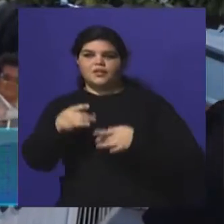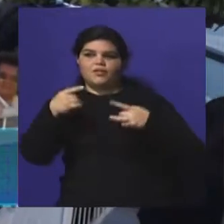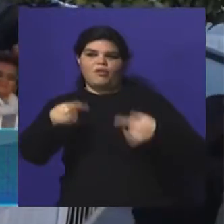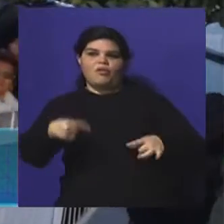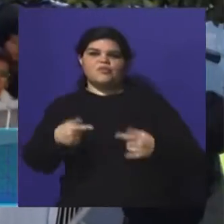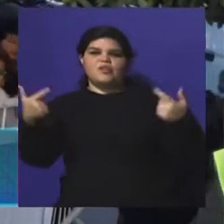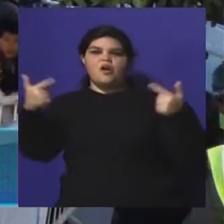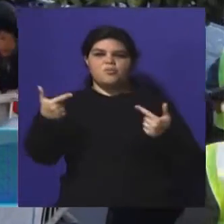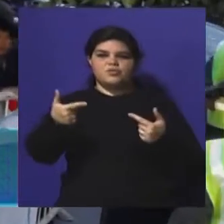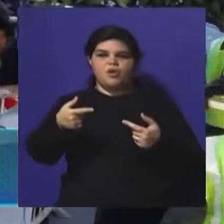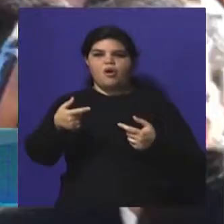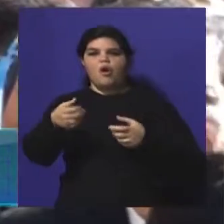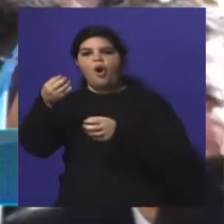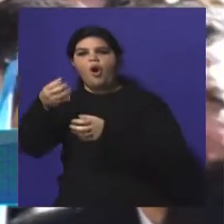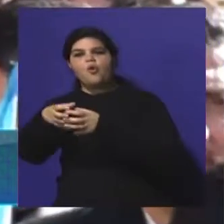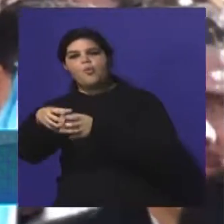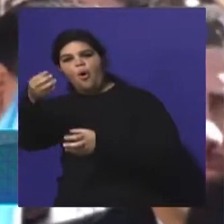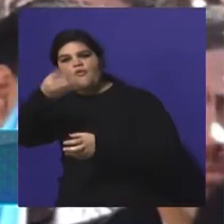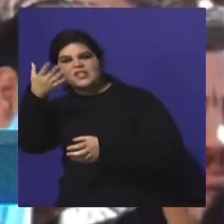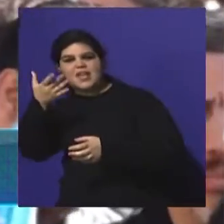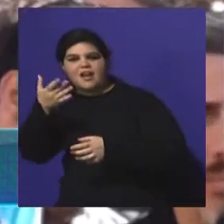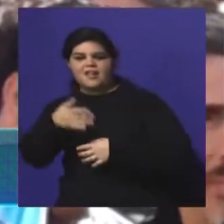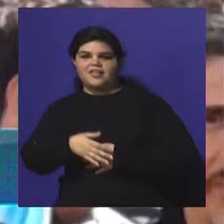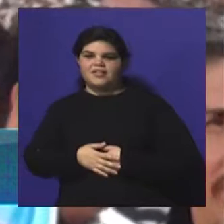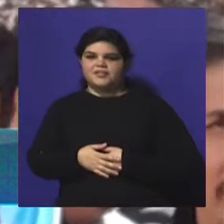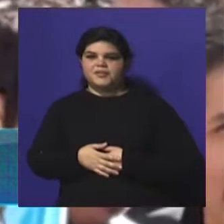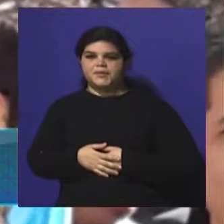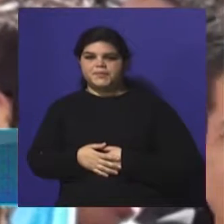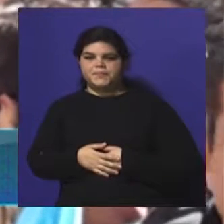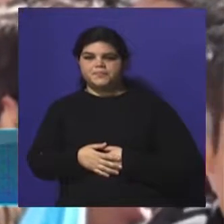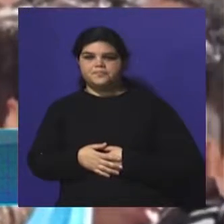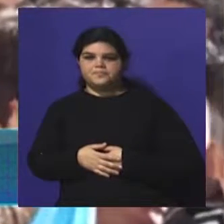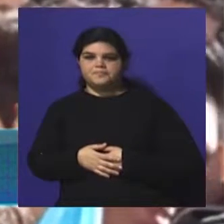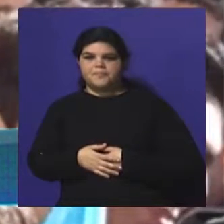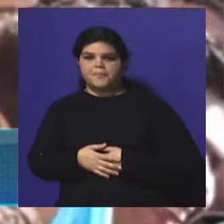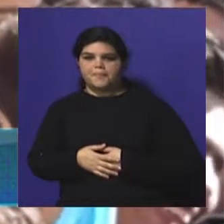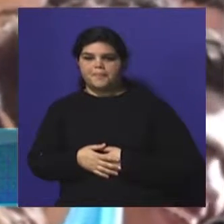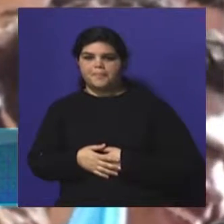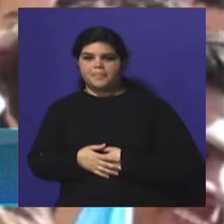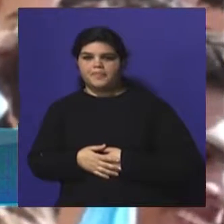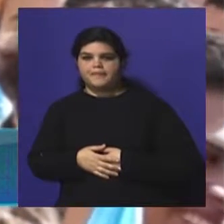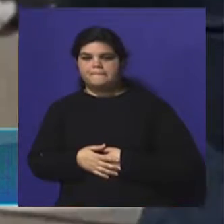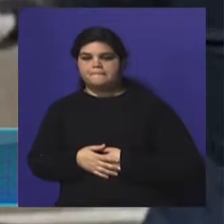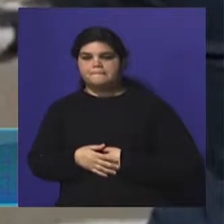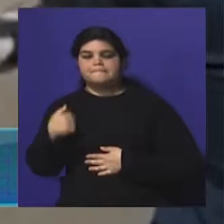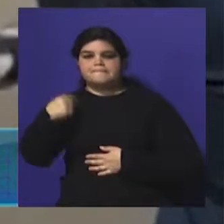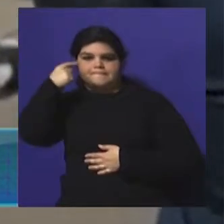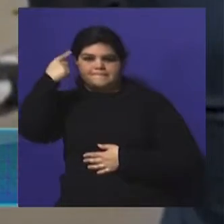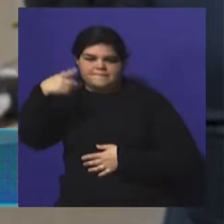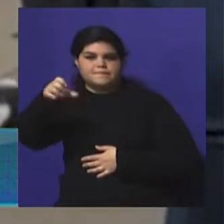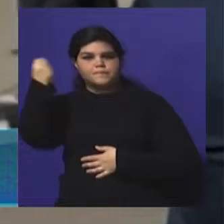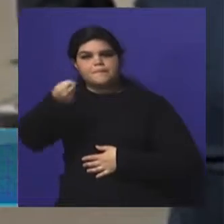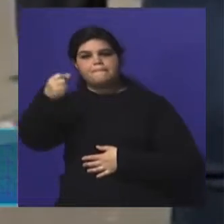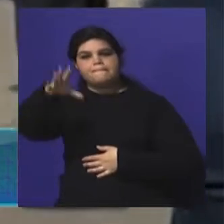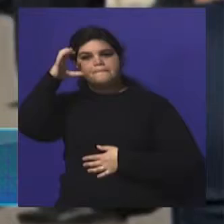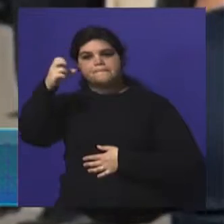lo oficialista. Y bueno, creo que con lo que tenía que ver de recordar los 200 años de la